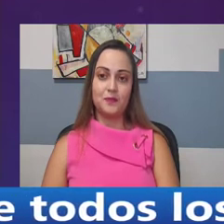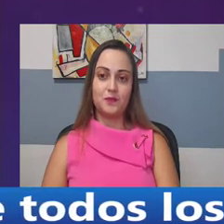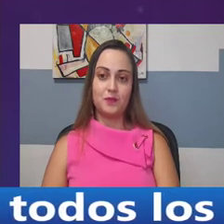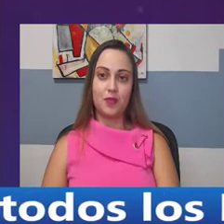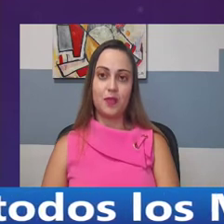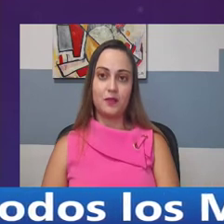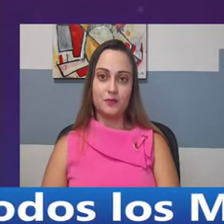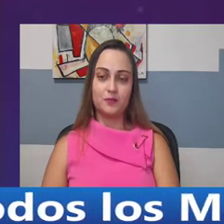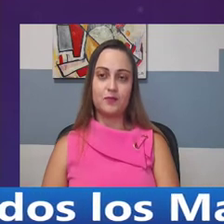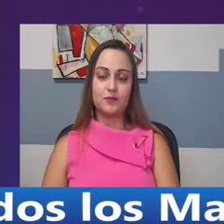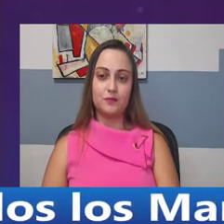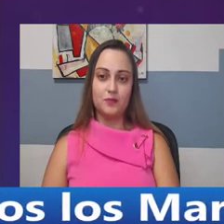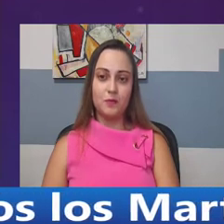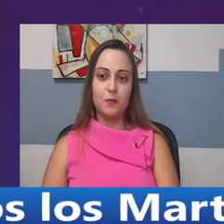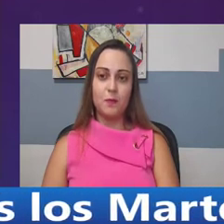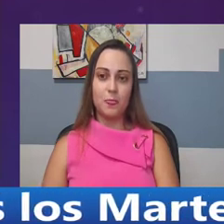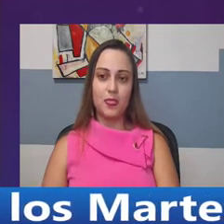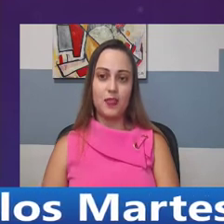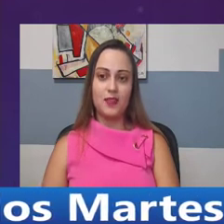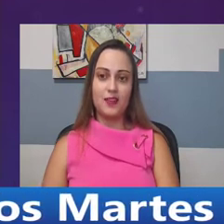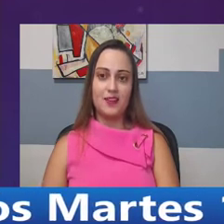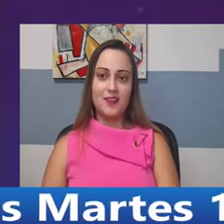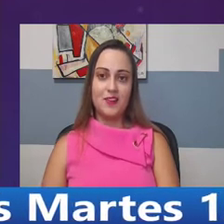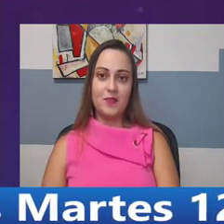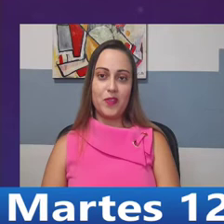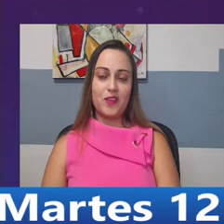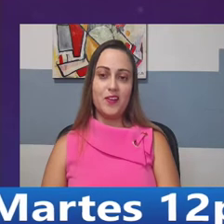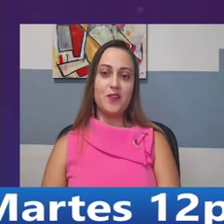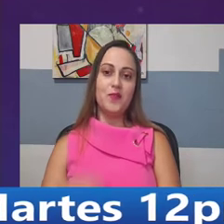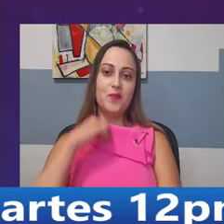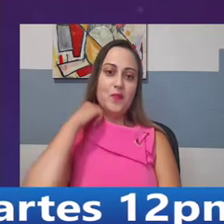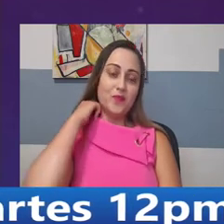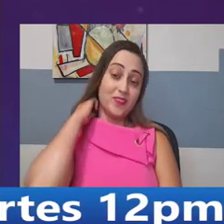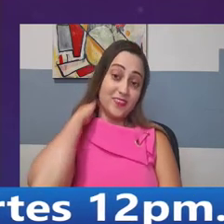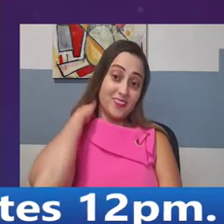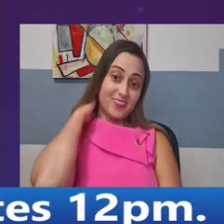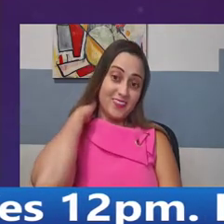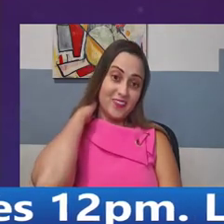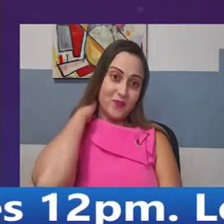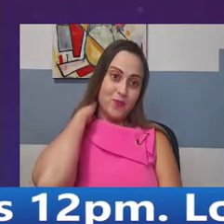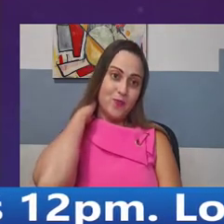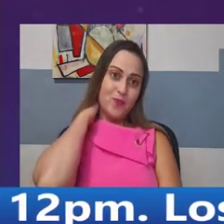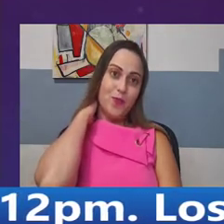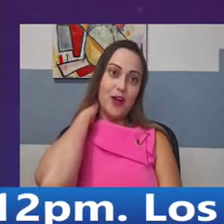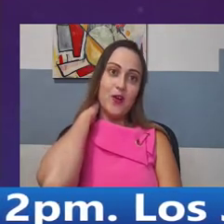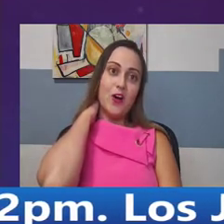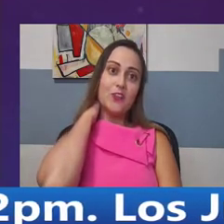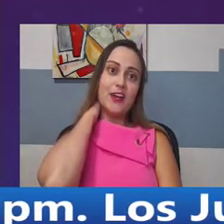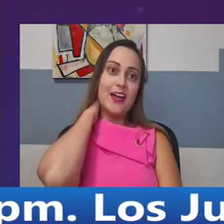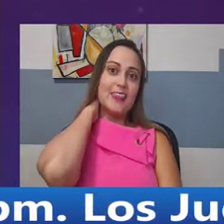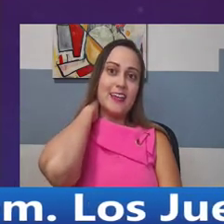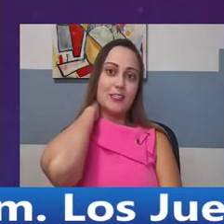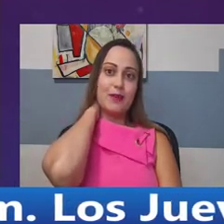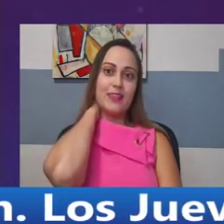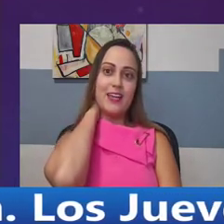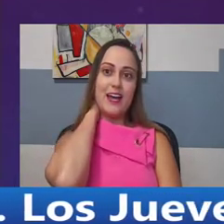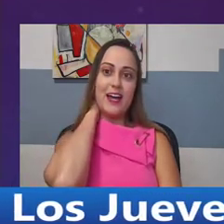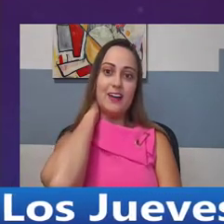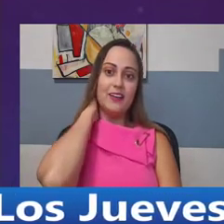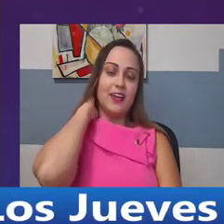sí, eso es, pasando el tema porque no es idea estar hablando de saltarnos de nosotros, pero bueno, eso es una de las... Bueno, otra